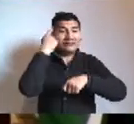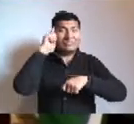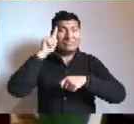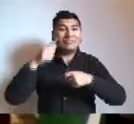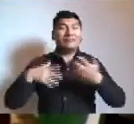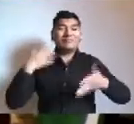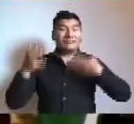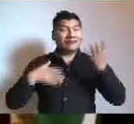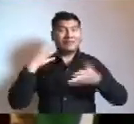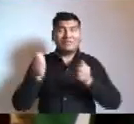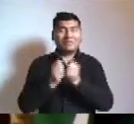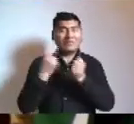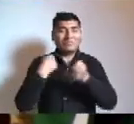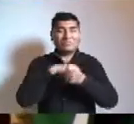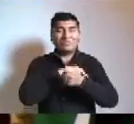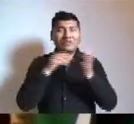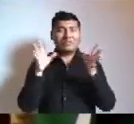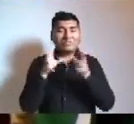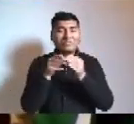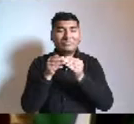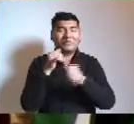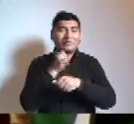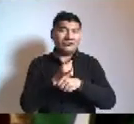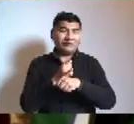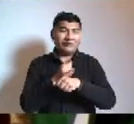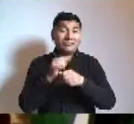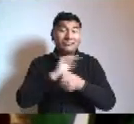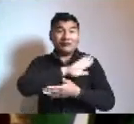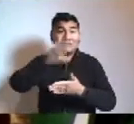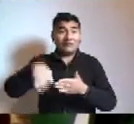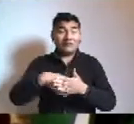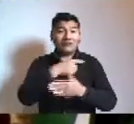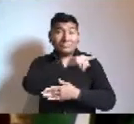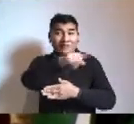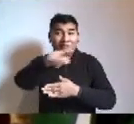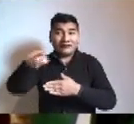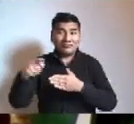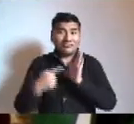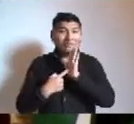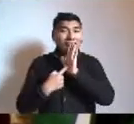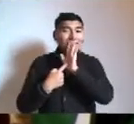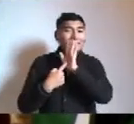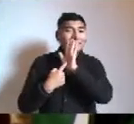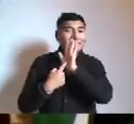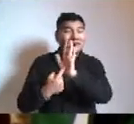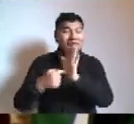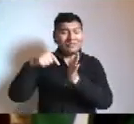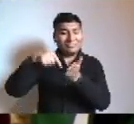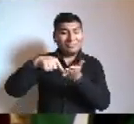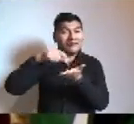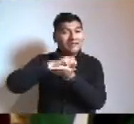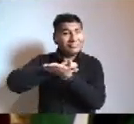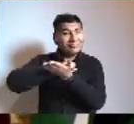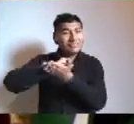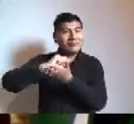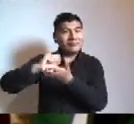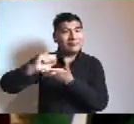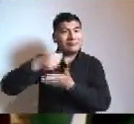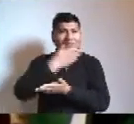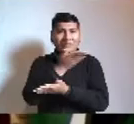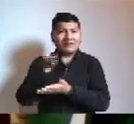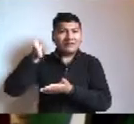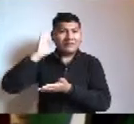celebrar con nosotros la Eucaristía. A todos ellos les tenemos presente en este santo